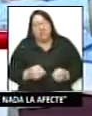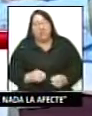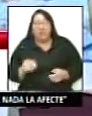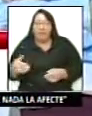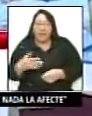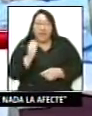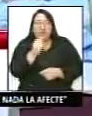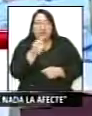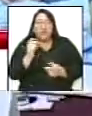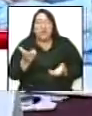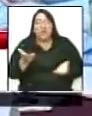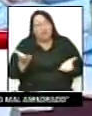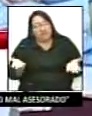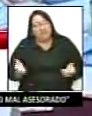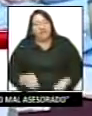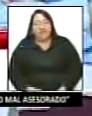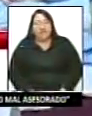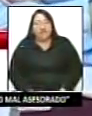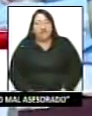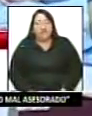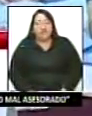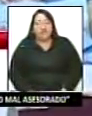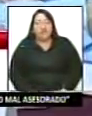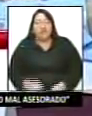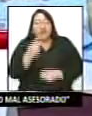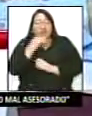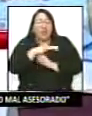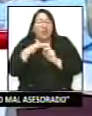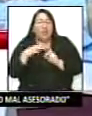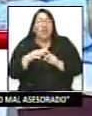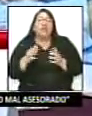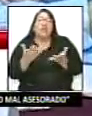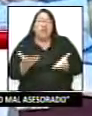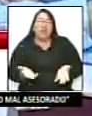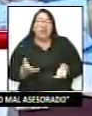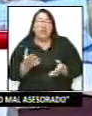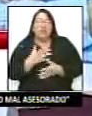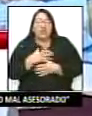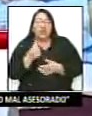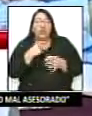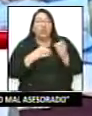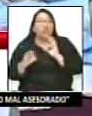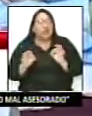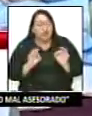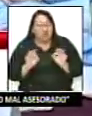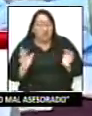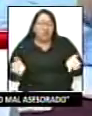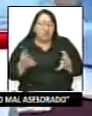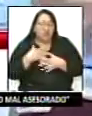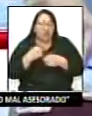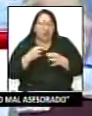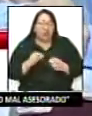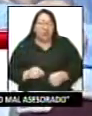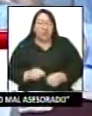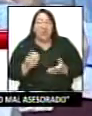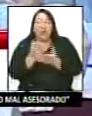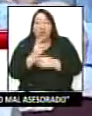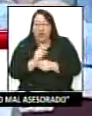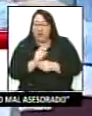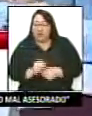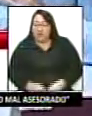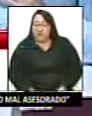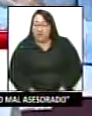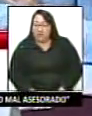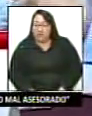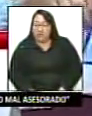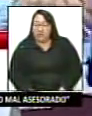Pesca, obviamente. Medio ambiente, por supuesto. Salud y nutrición, salud pública, sin duda. Educación,